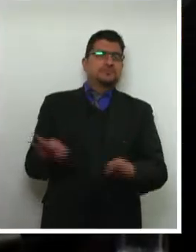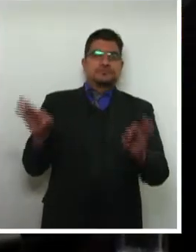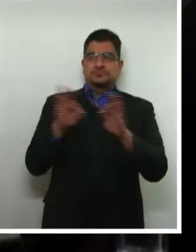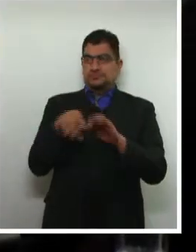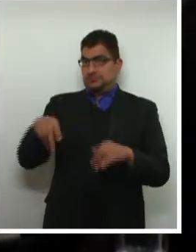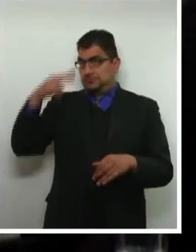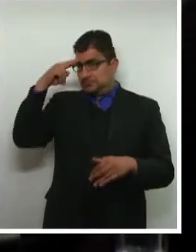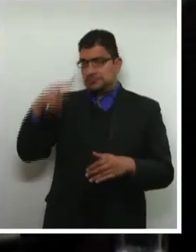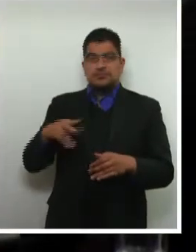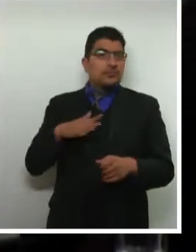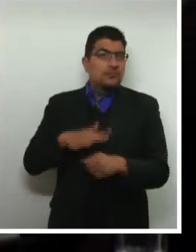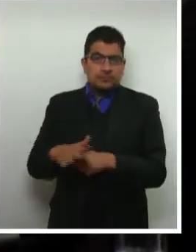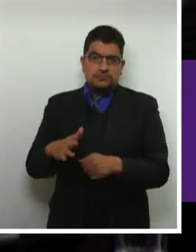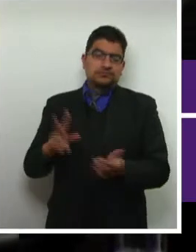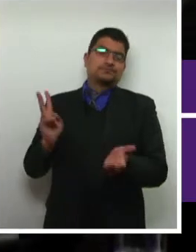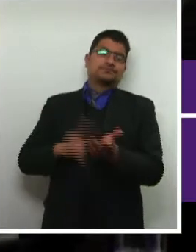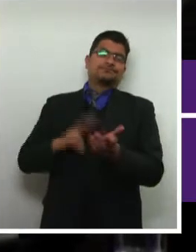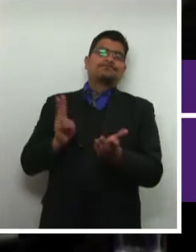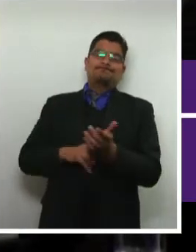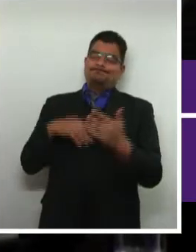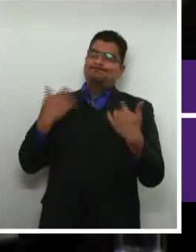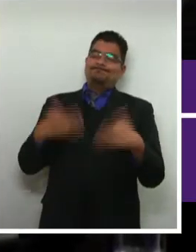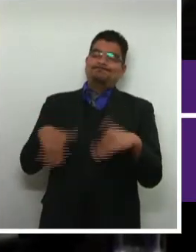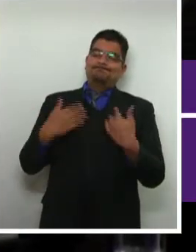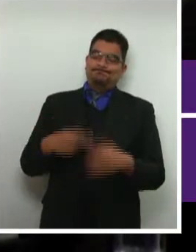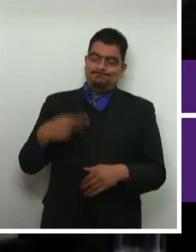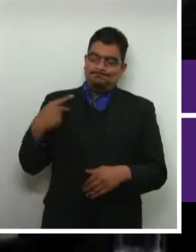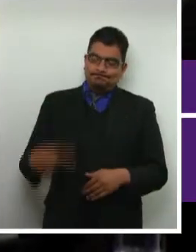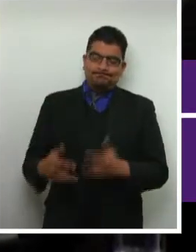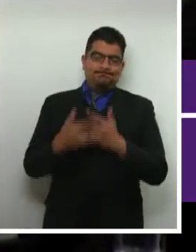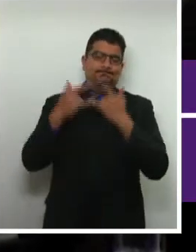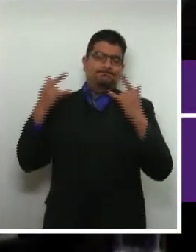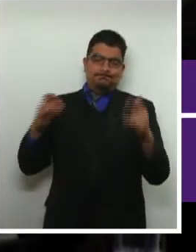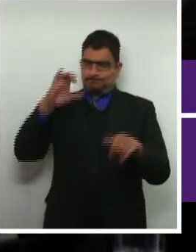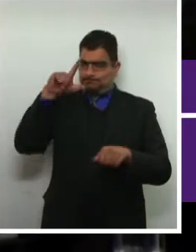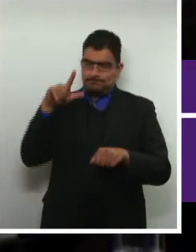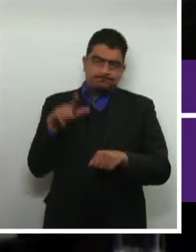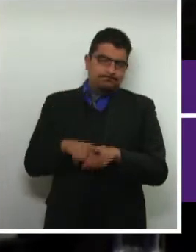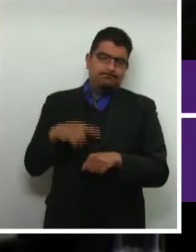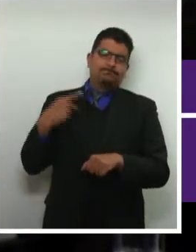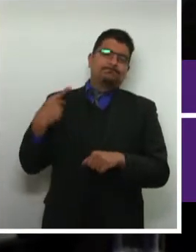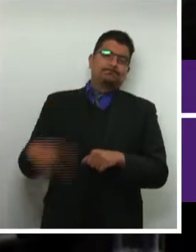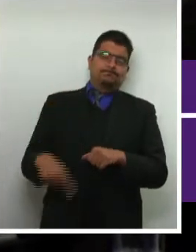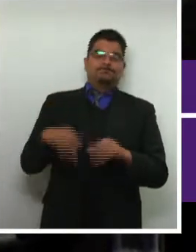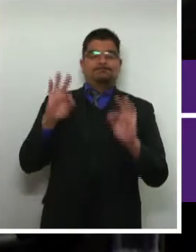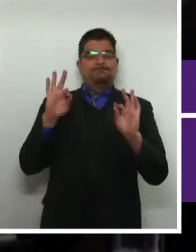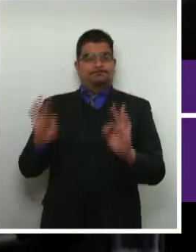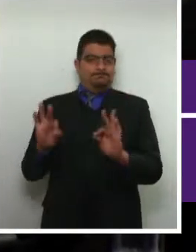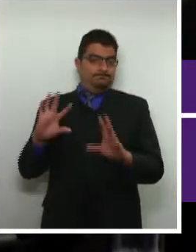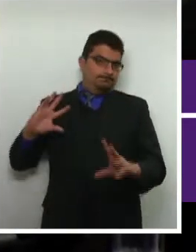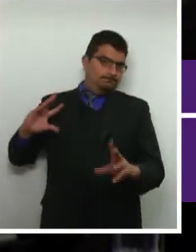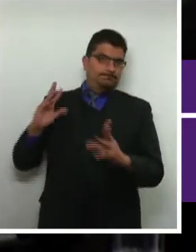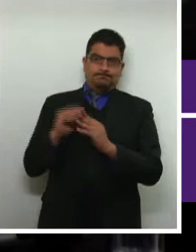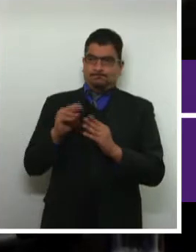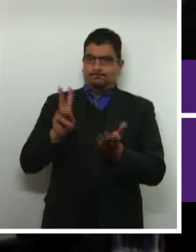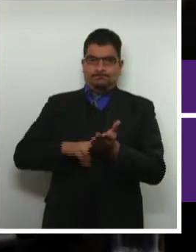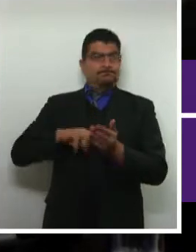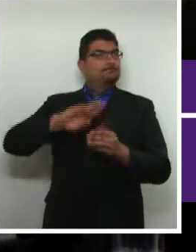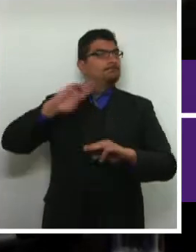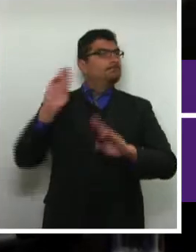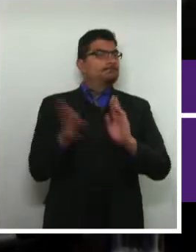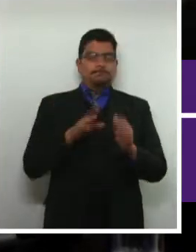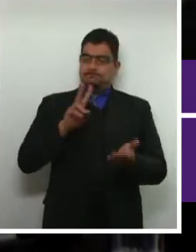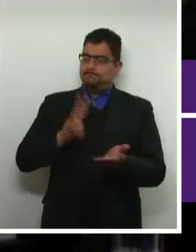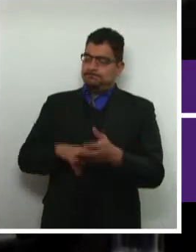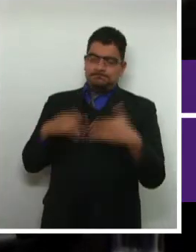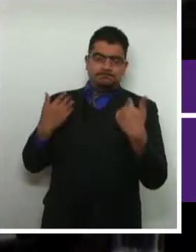de México precisamente es su patrimonio histórico, cultural, este patrimonio incluso de la humanidad, y